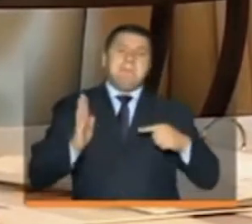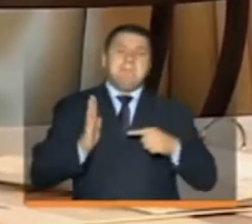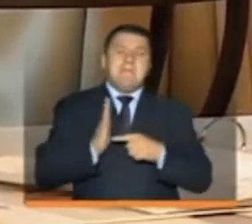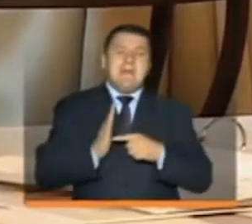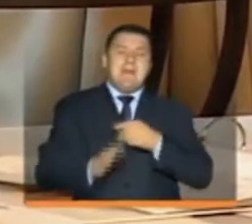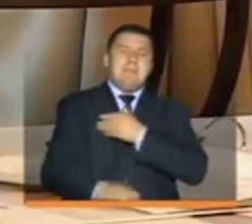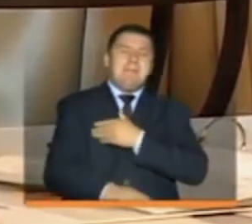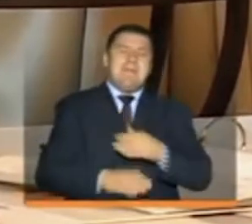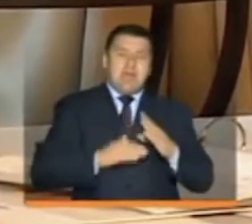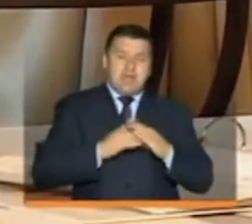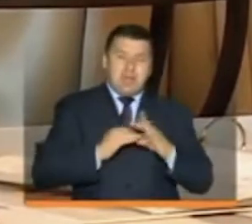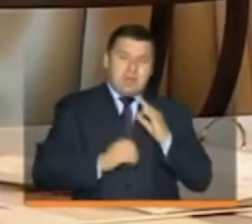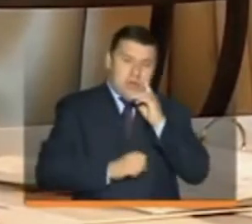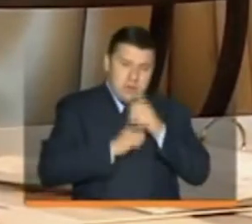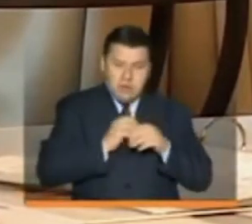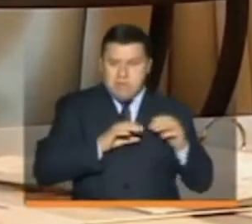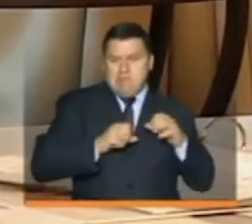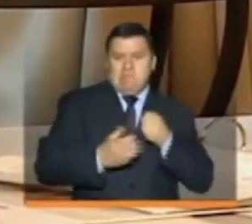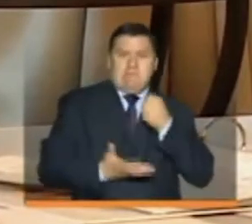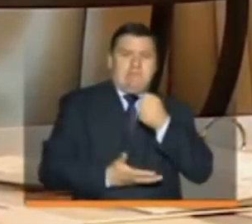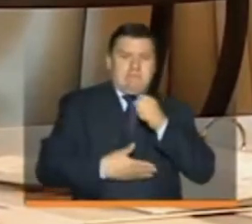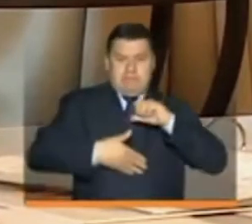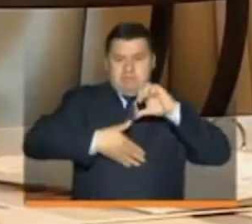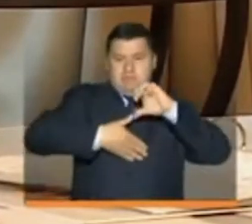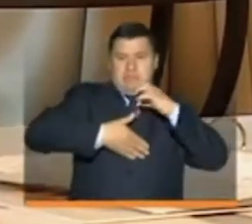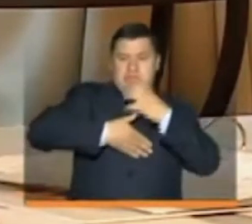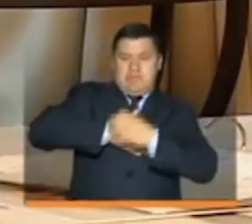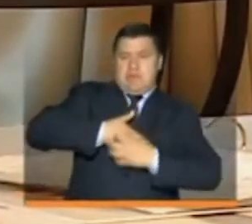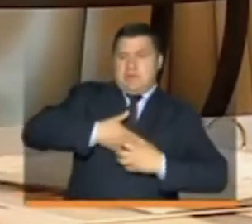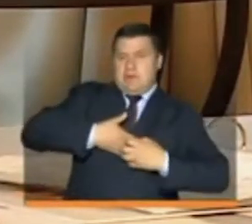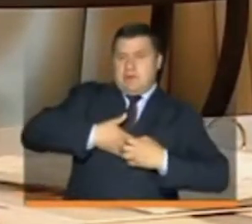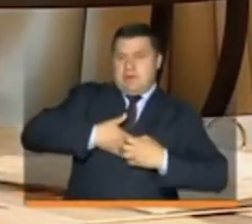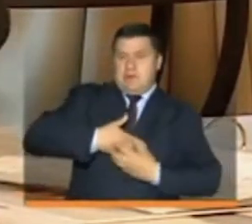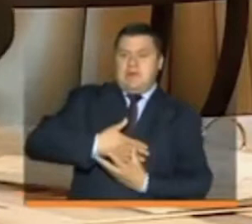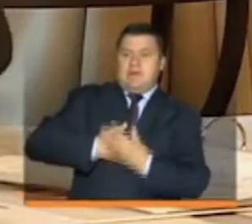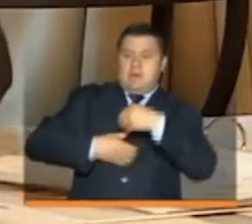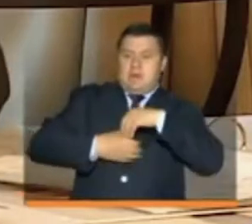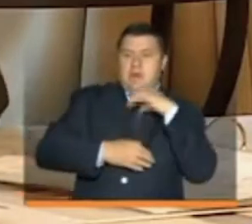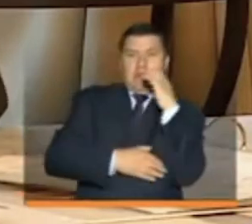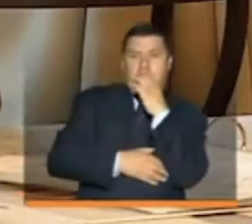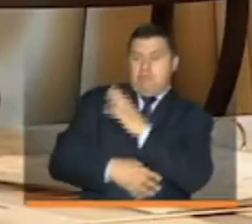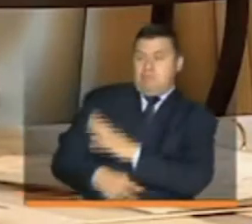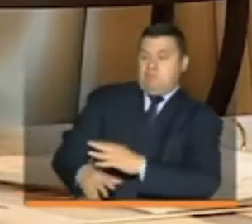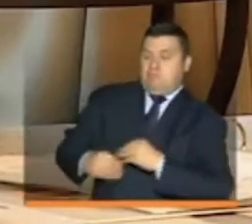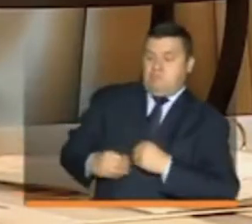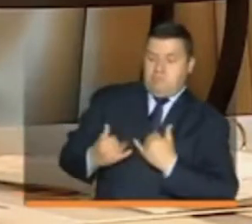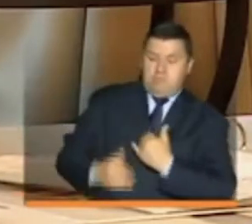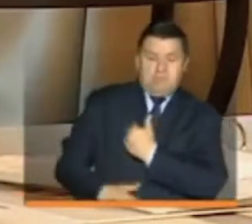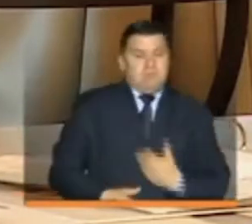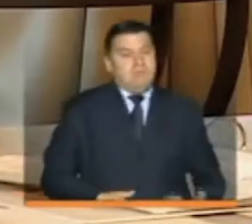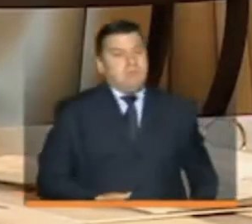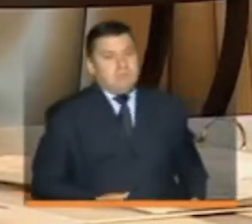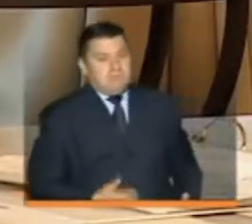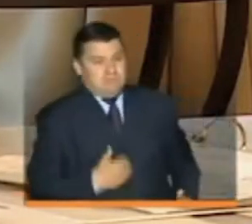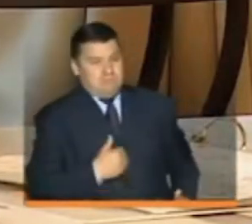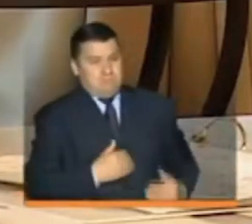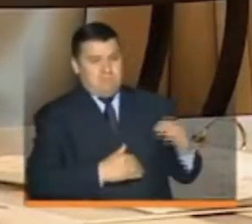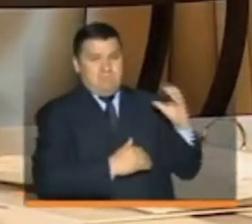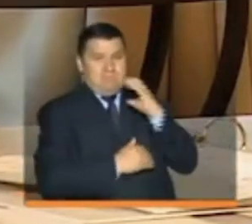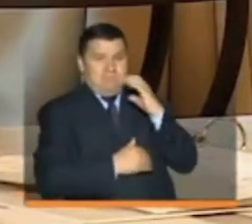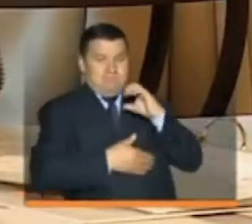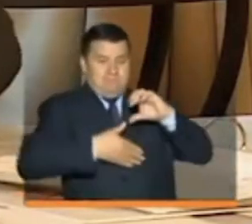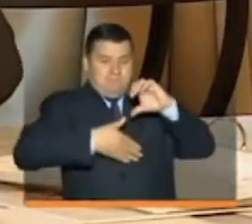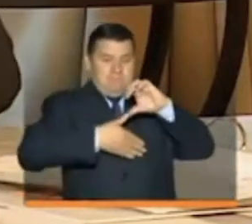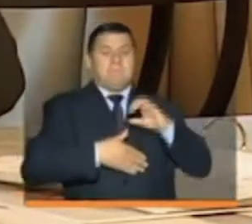1.000 millones de dólares anuales en inversión de esos países hacia Colombia. Al asumir hoy la presidencia pro tempore de la Alianza